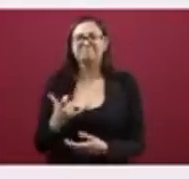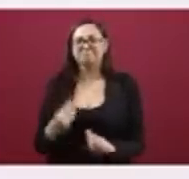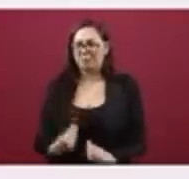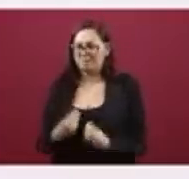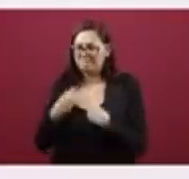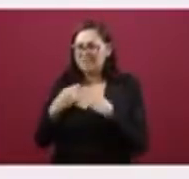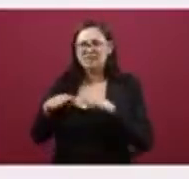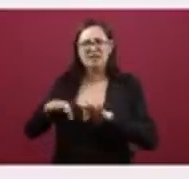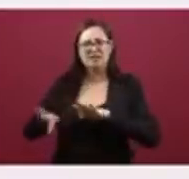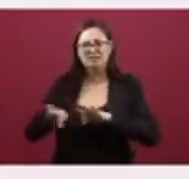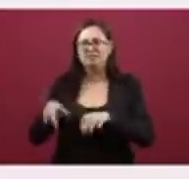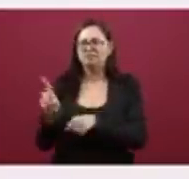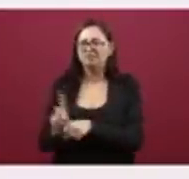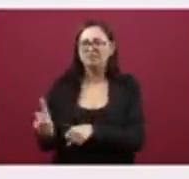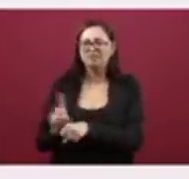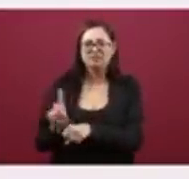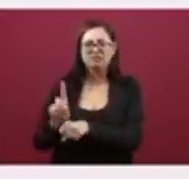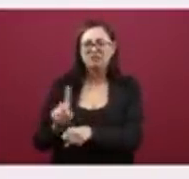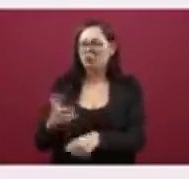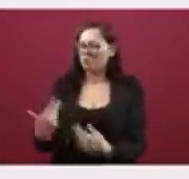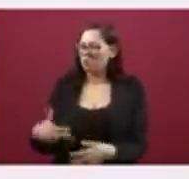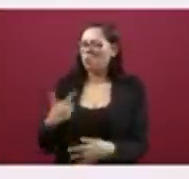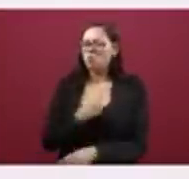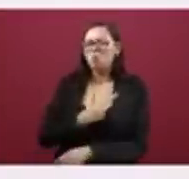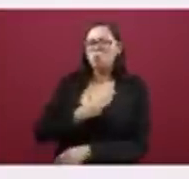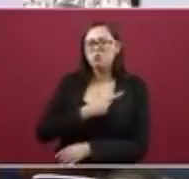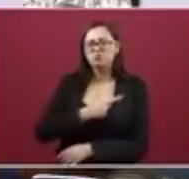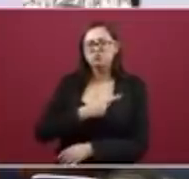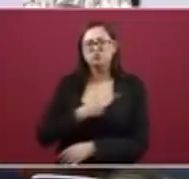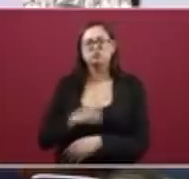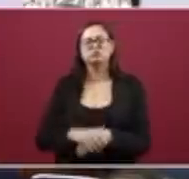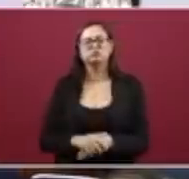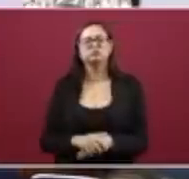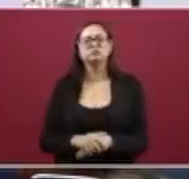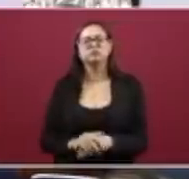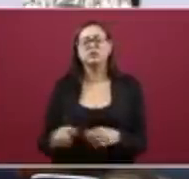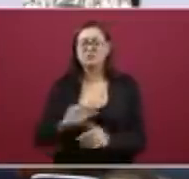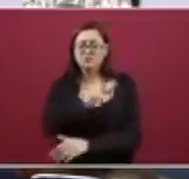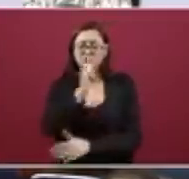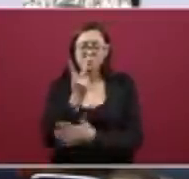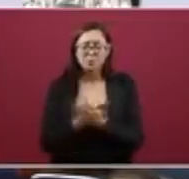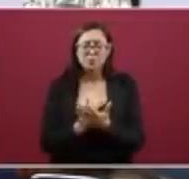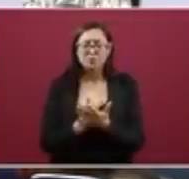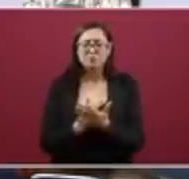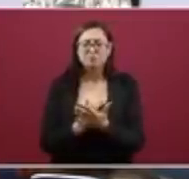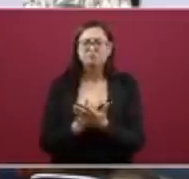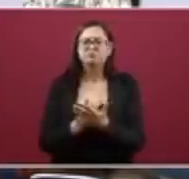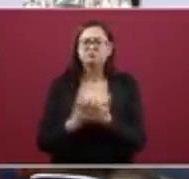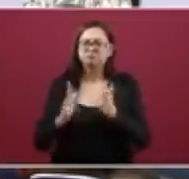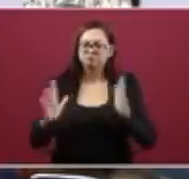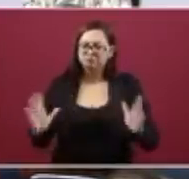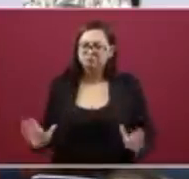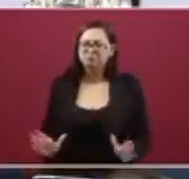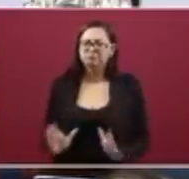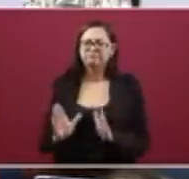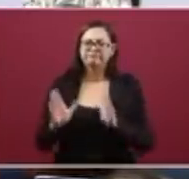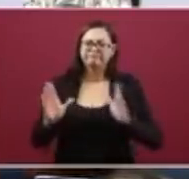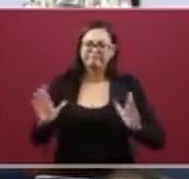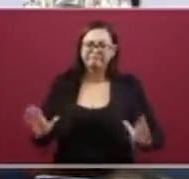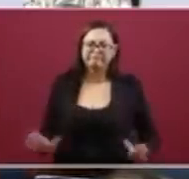entonces este es uno de los programas que vamos a procurar